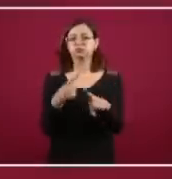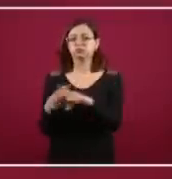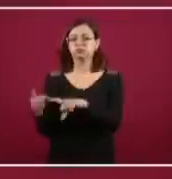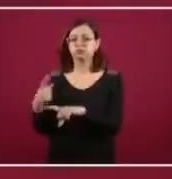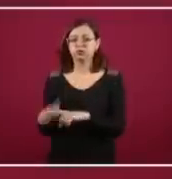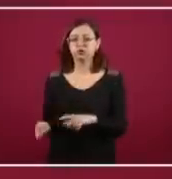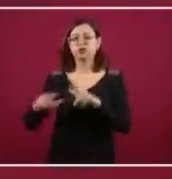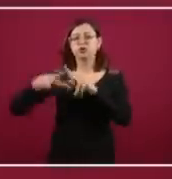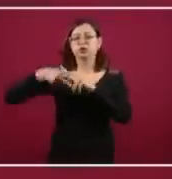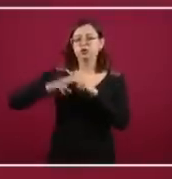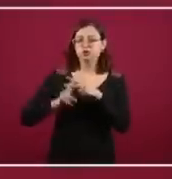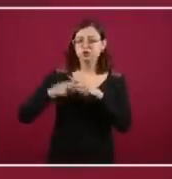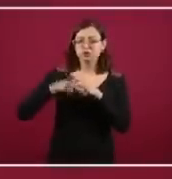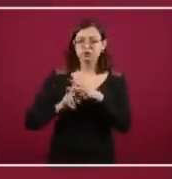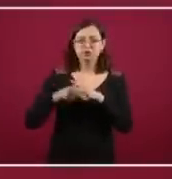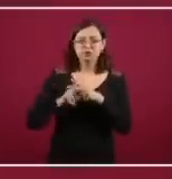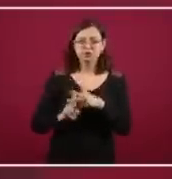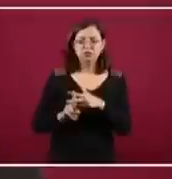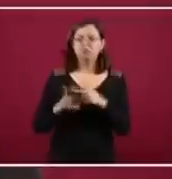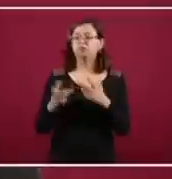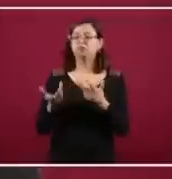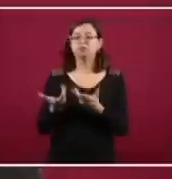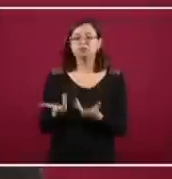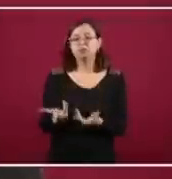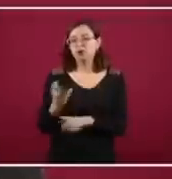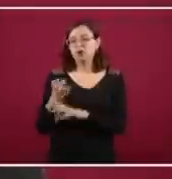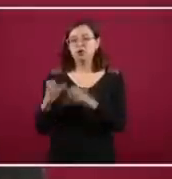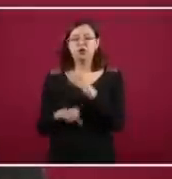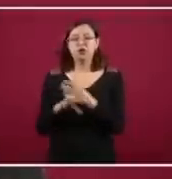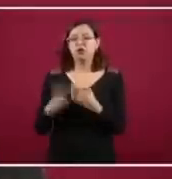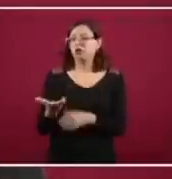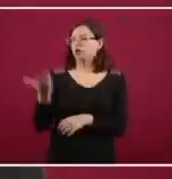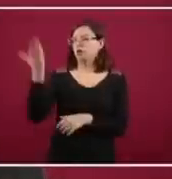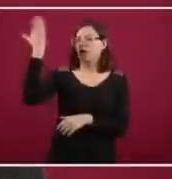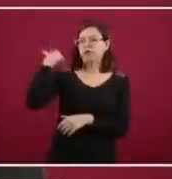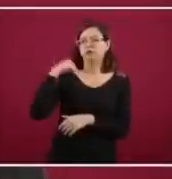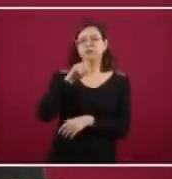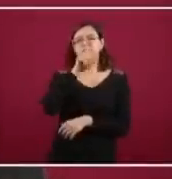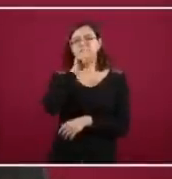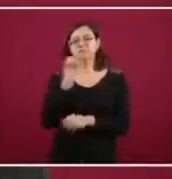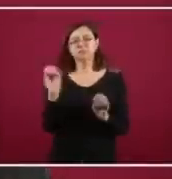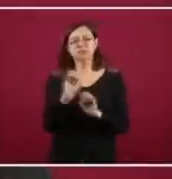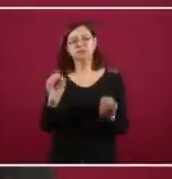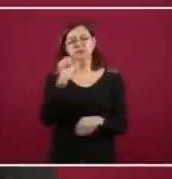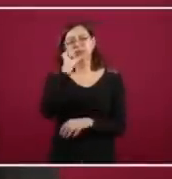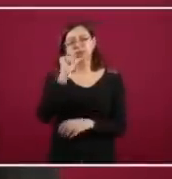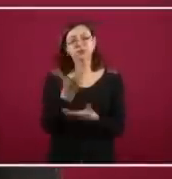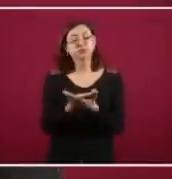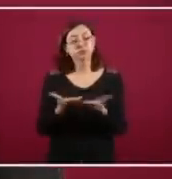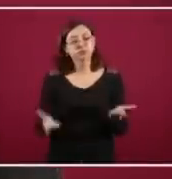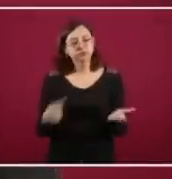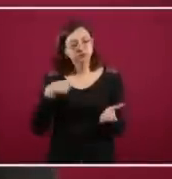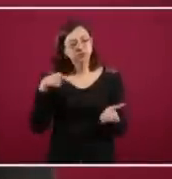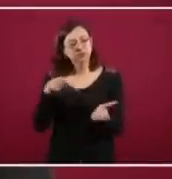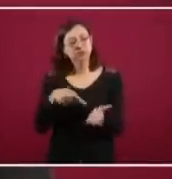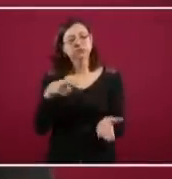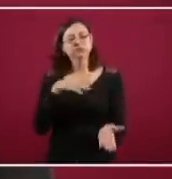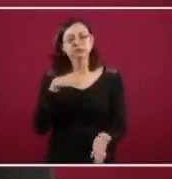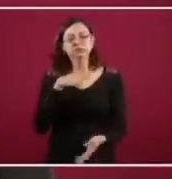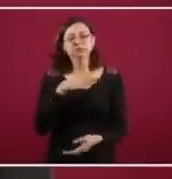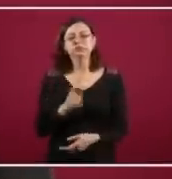como herramientas y productos que normalmente no aparecían en los 15 primeros lugares en años anteriores. Esto quiere